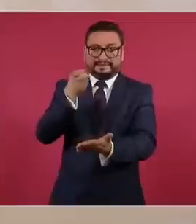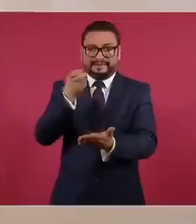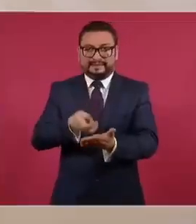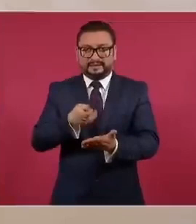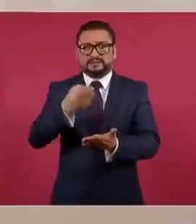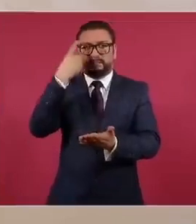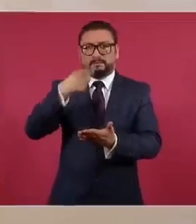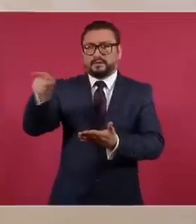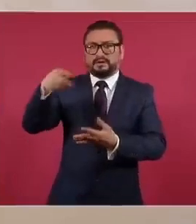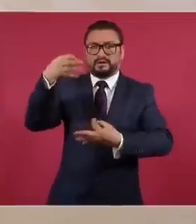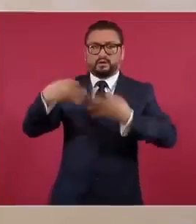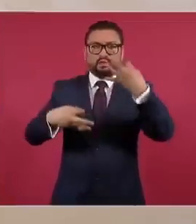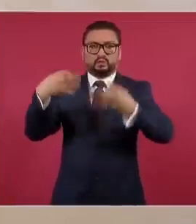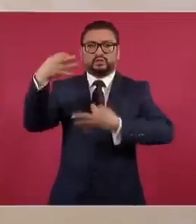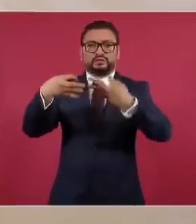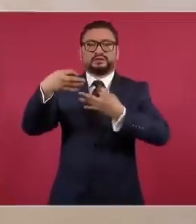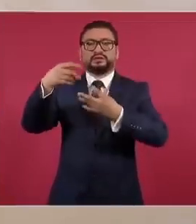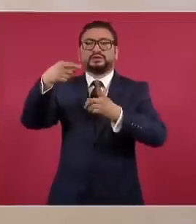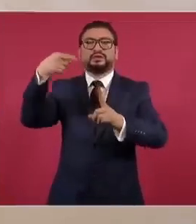al Poder Judicial tenía que ver